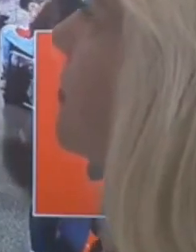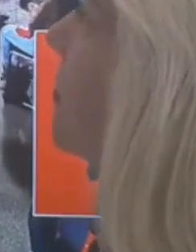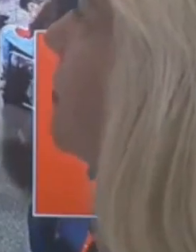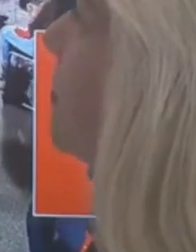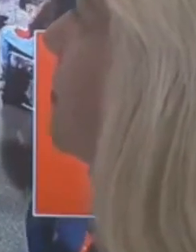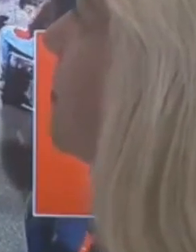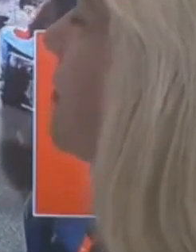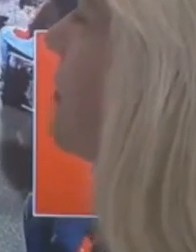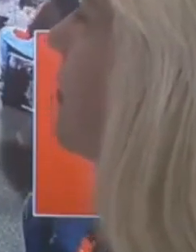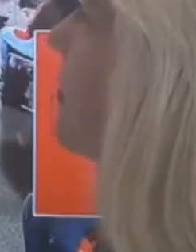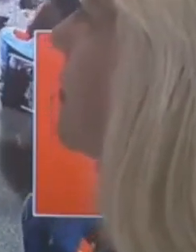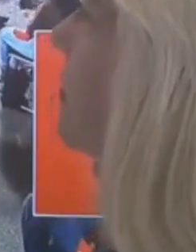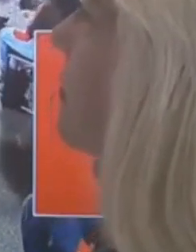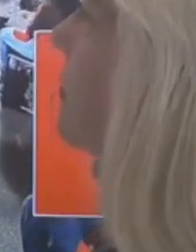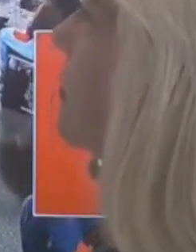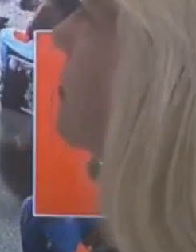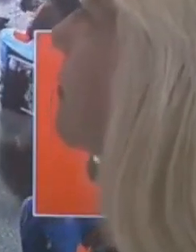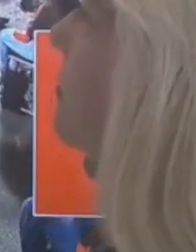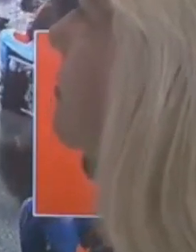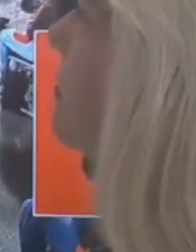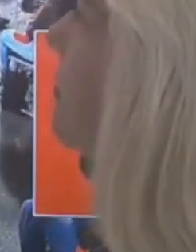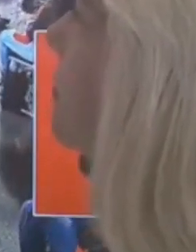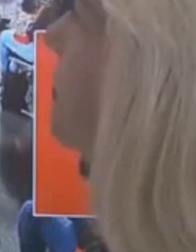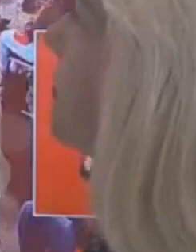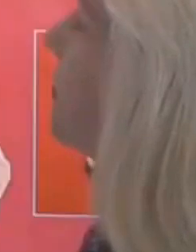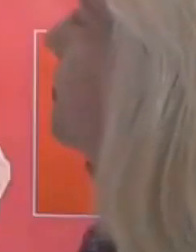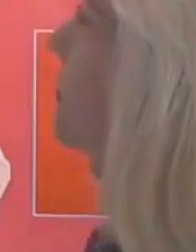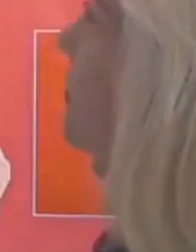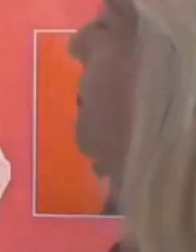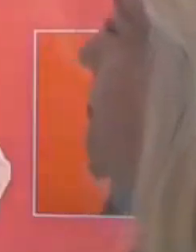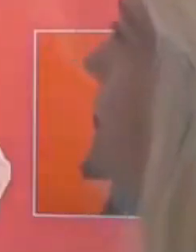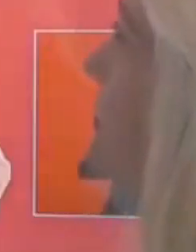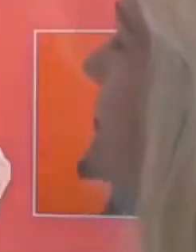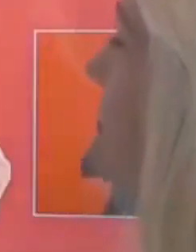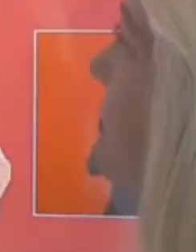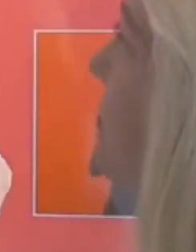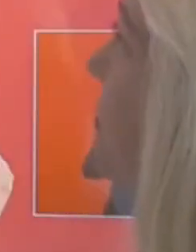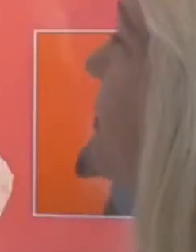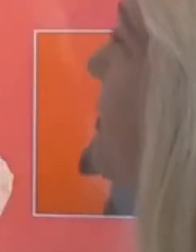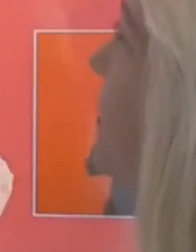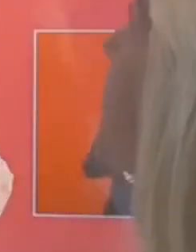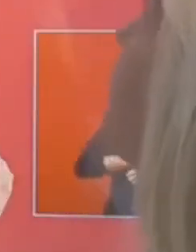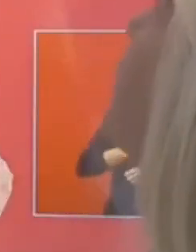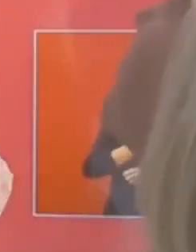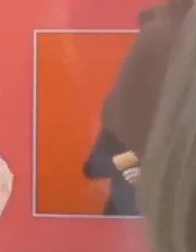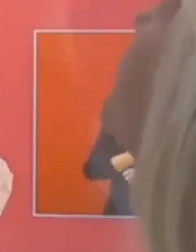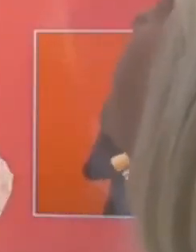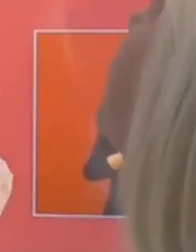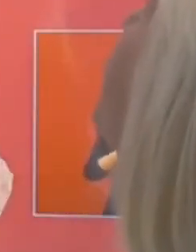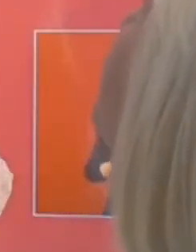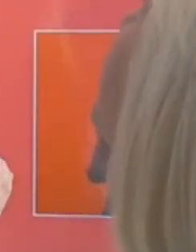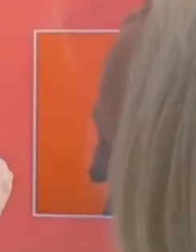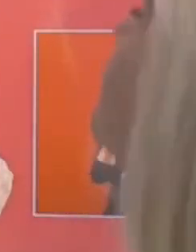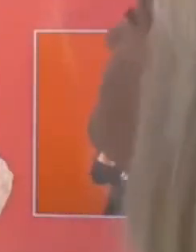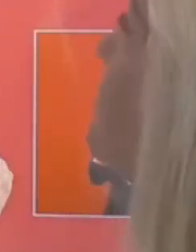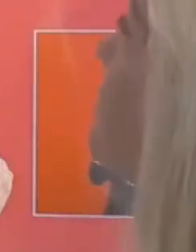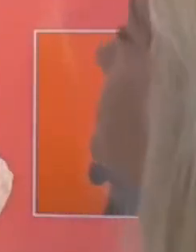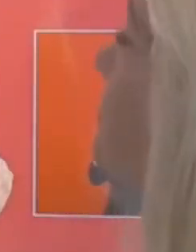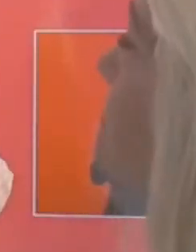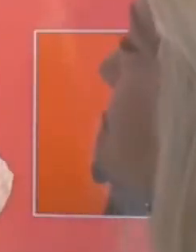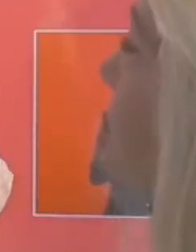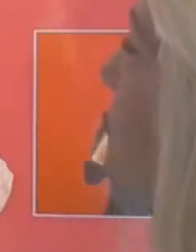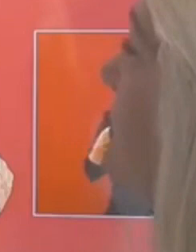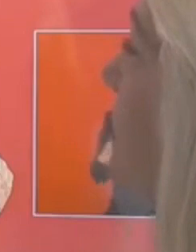Pues son hechos muy lamentables, porque a mansalva se asesina a